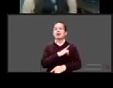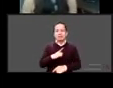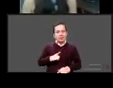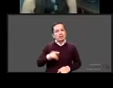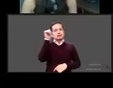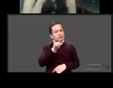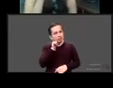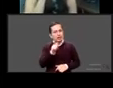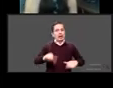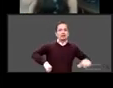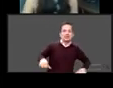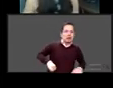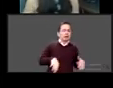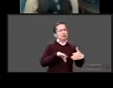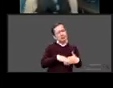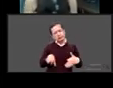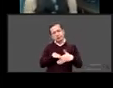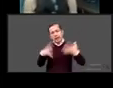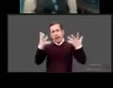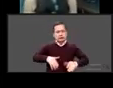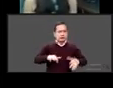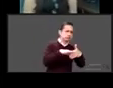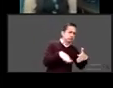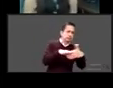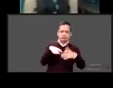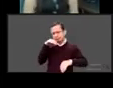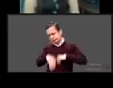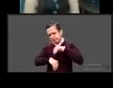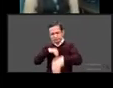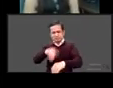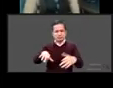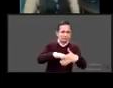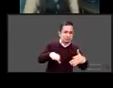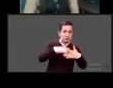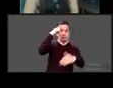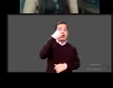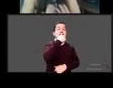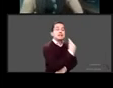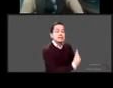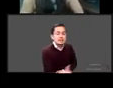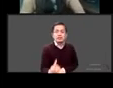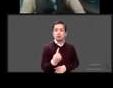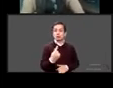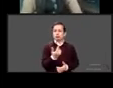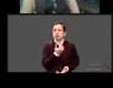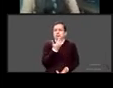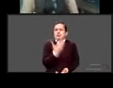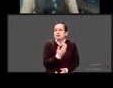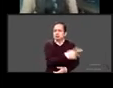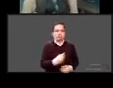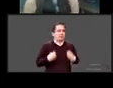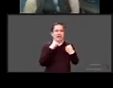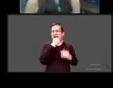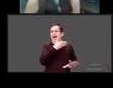que podamos lograr que niñas y niños vivan sin violencia. Pero eso es algo que ustedes pueden hacer, es algo que yo puedo hacer,